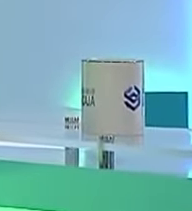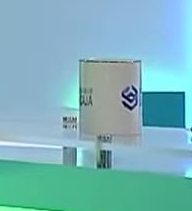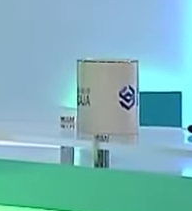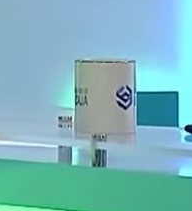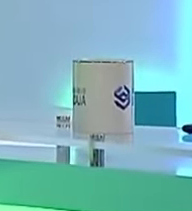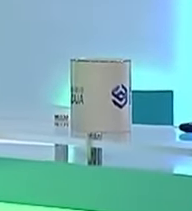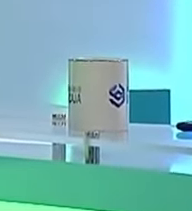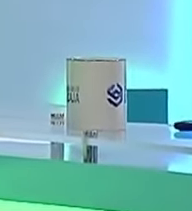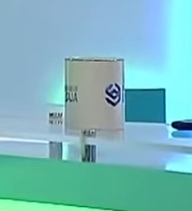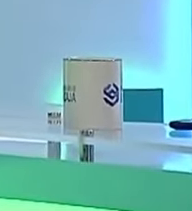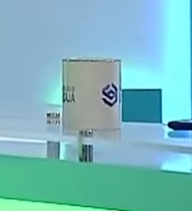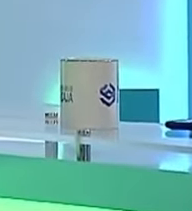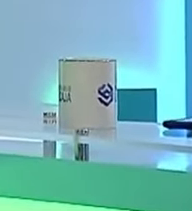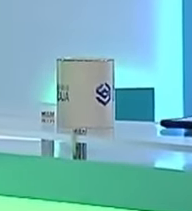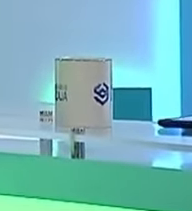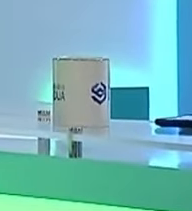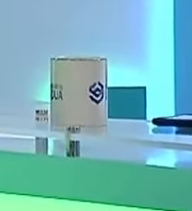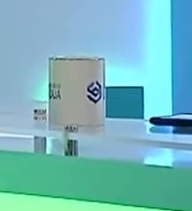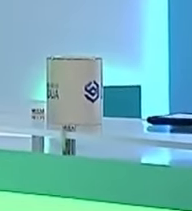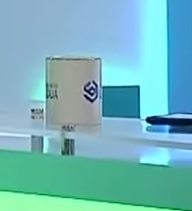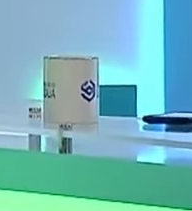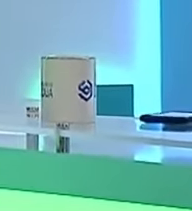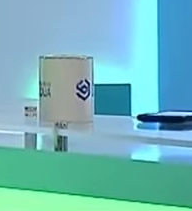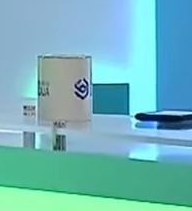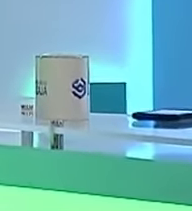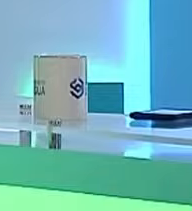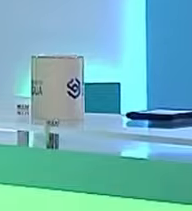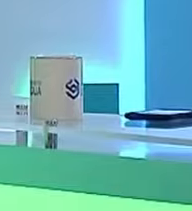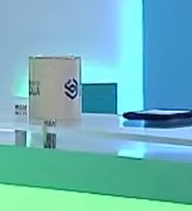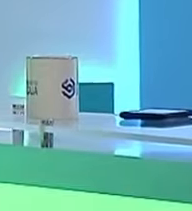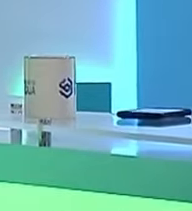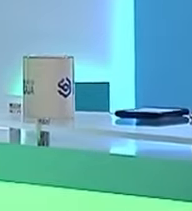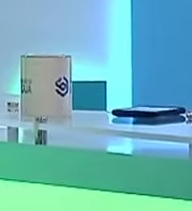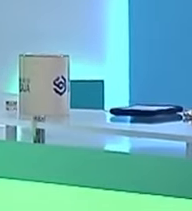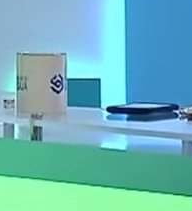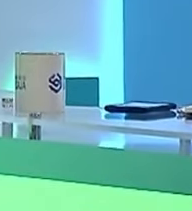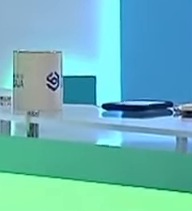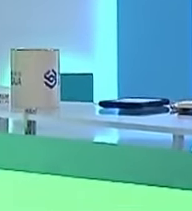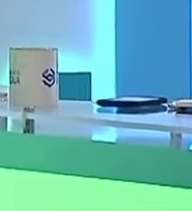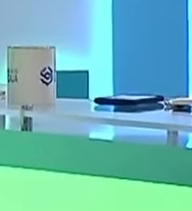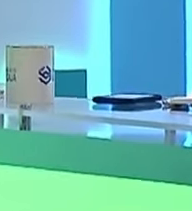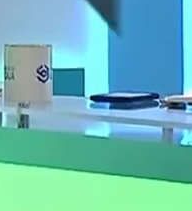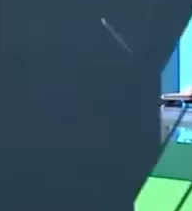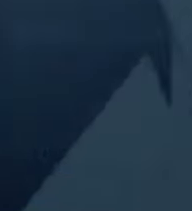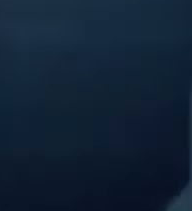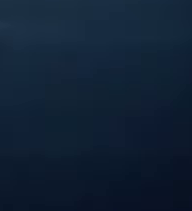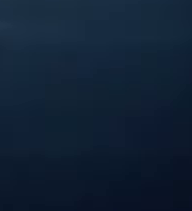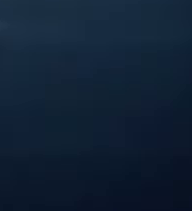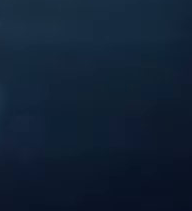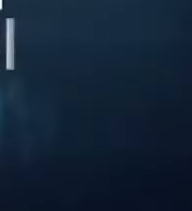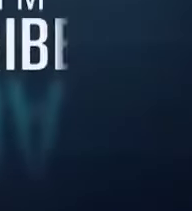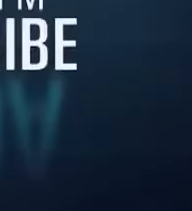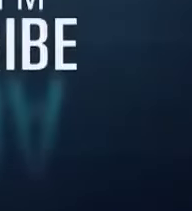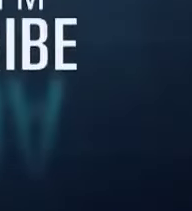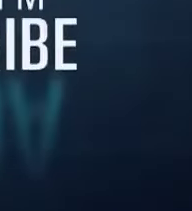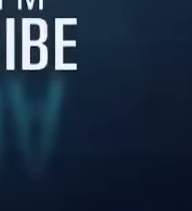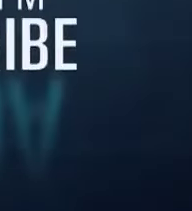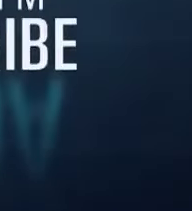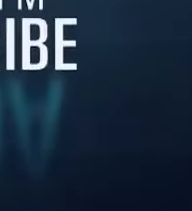cotidianidad, esta realidad cubana, no basta con interpretarla de diversos modos, sino que juntos tenemos que transformarla.